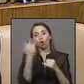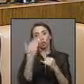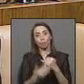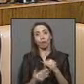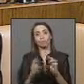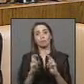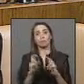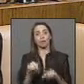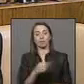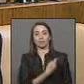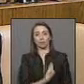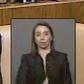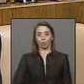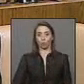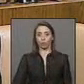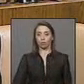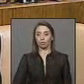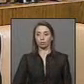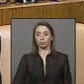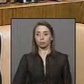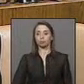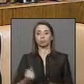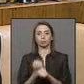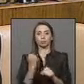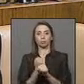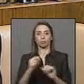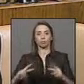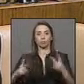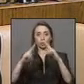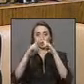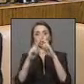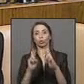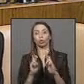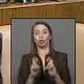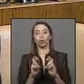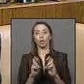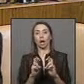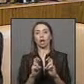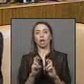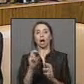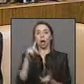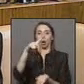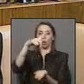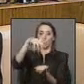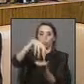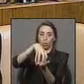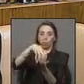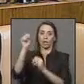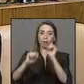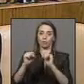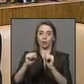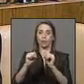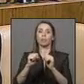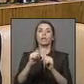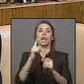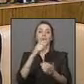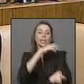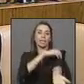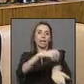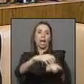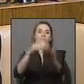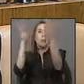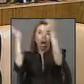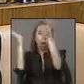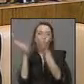durante este gobierno para la construcción de, ojalá, una planta desaladora por cuenca en